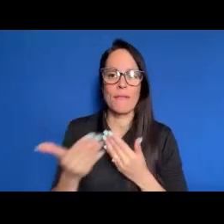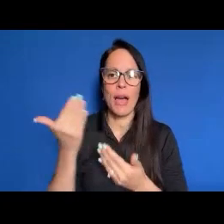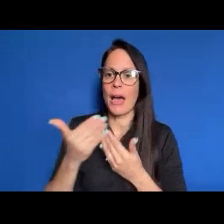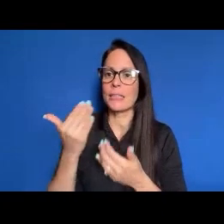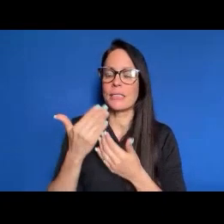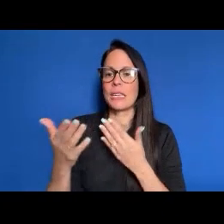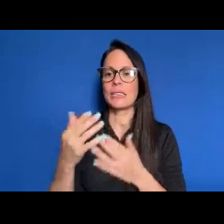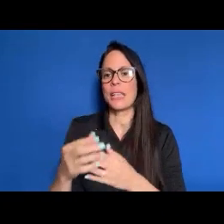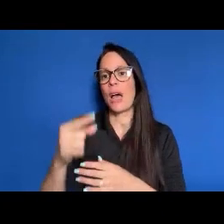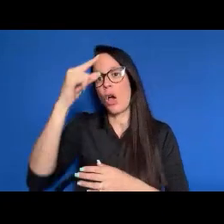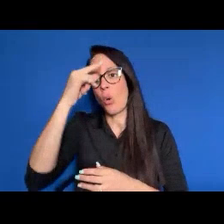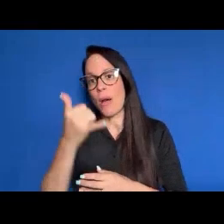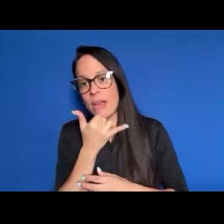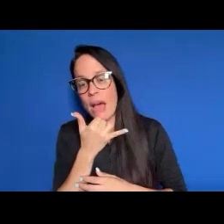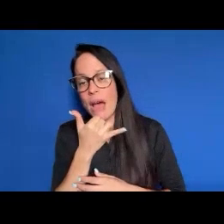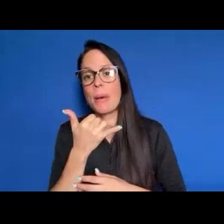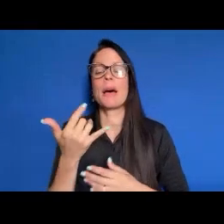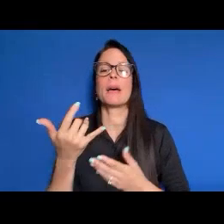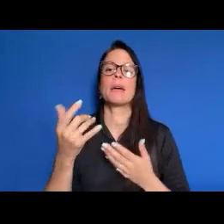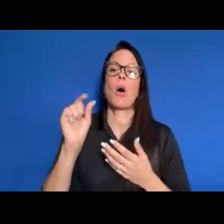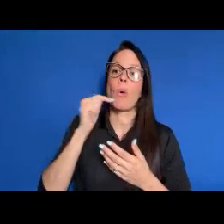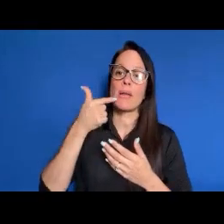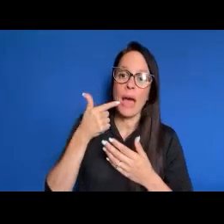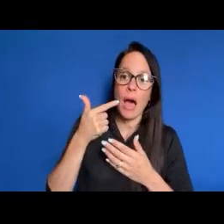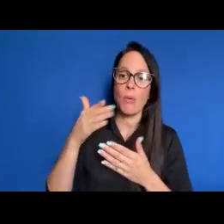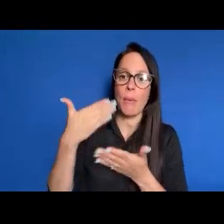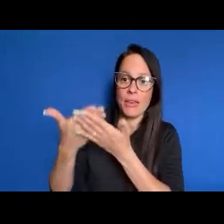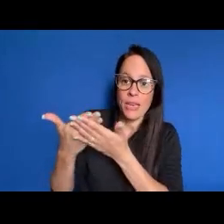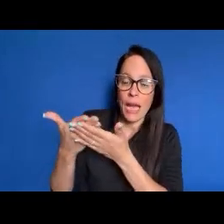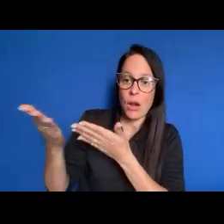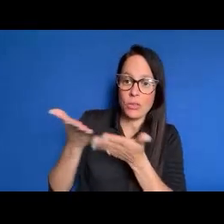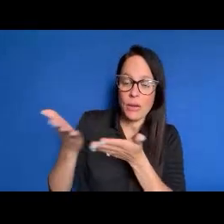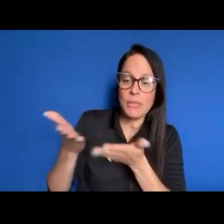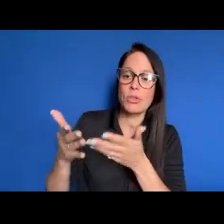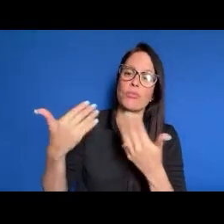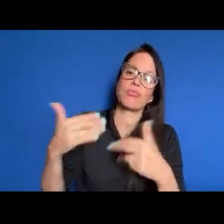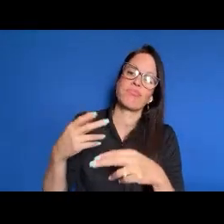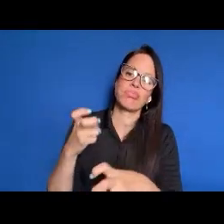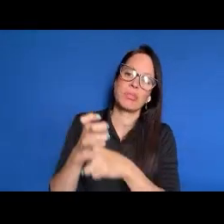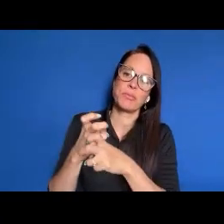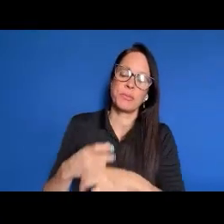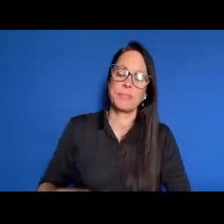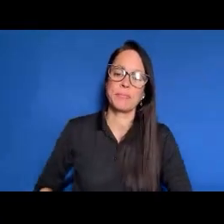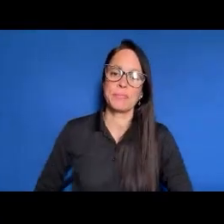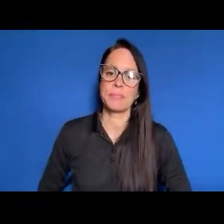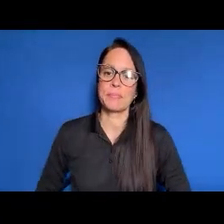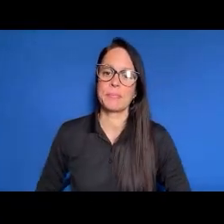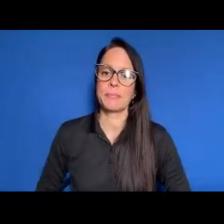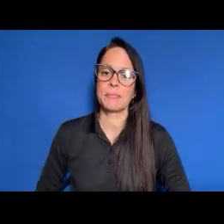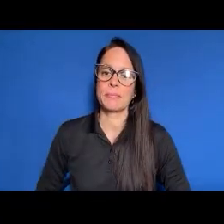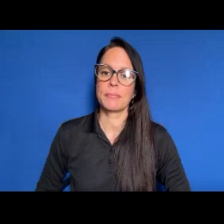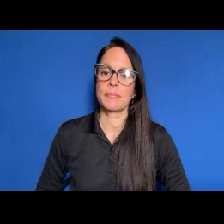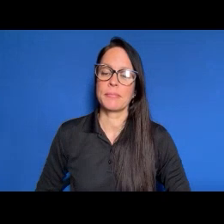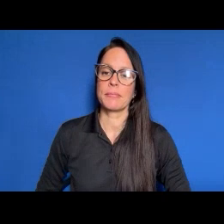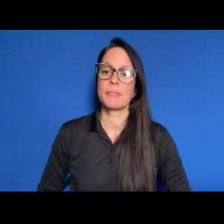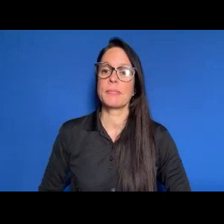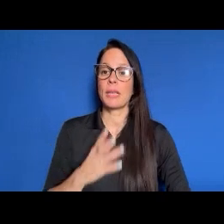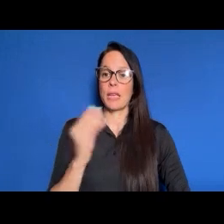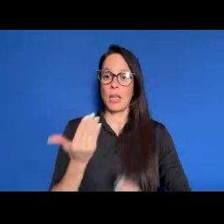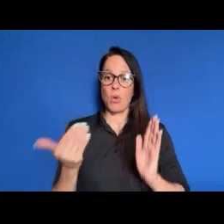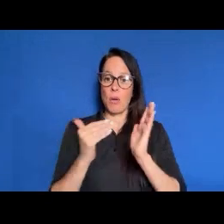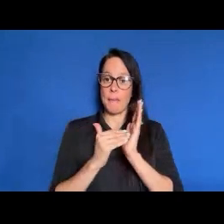a Maunabo a recibir algún tipo de servicio, y están descubiertos al igual que Salinas. Y nuevamente, aquí tenemos entonces las propuestas